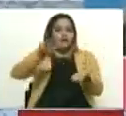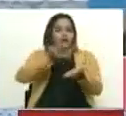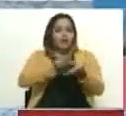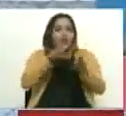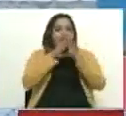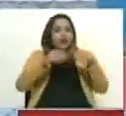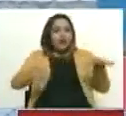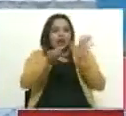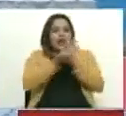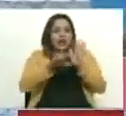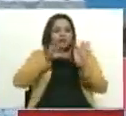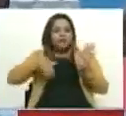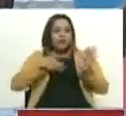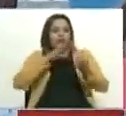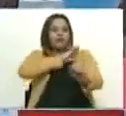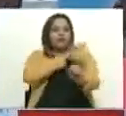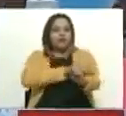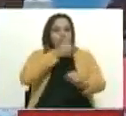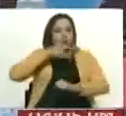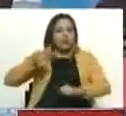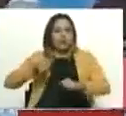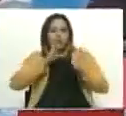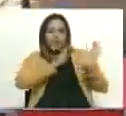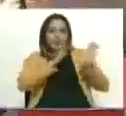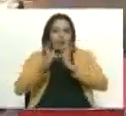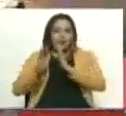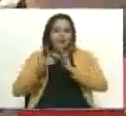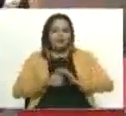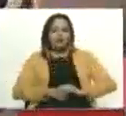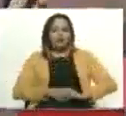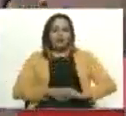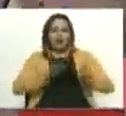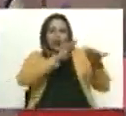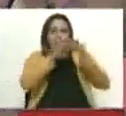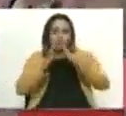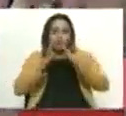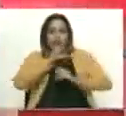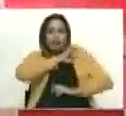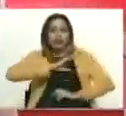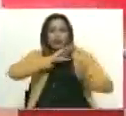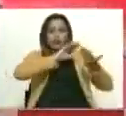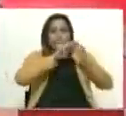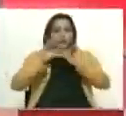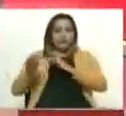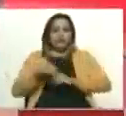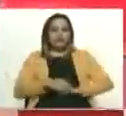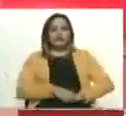leyes para fortalecer el poder popular, las comunas, los consejos comunales,